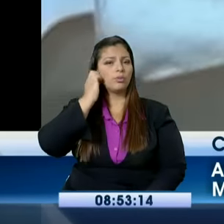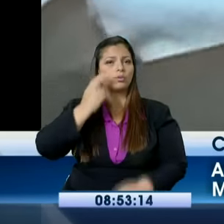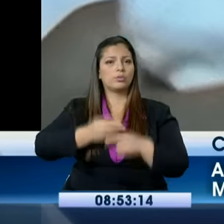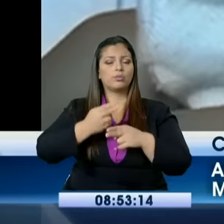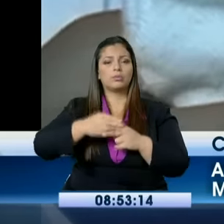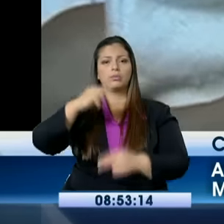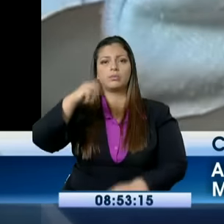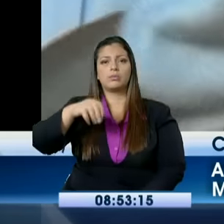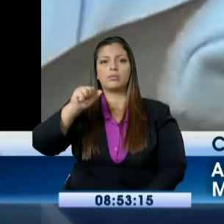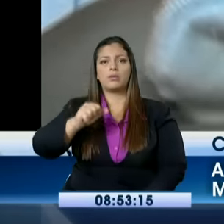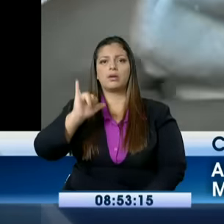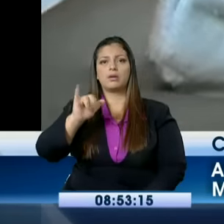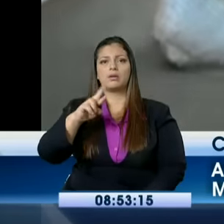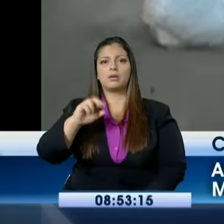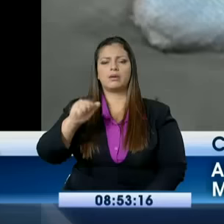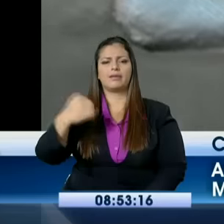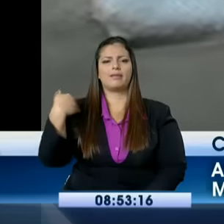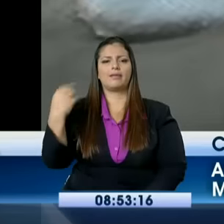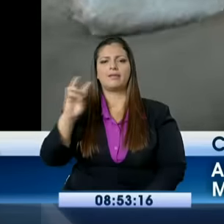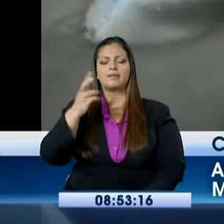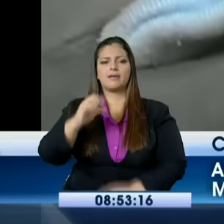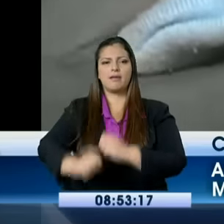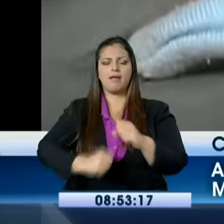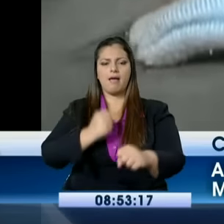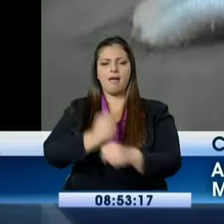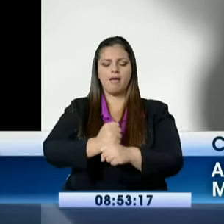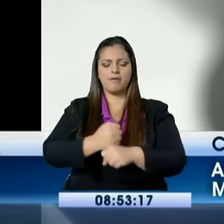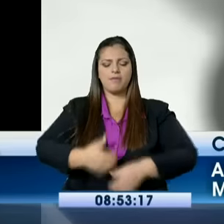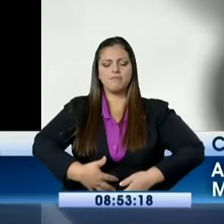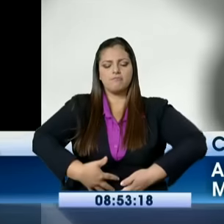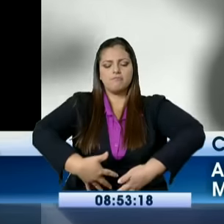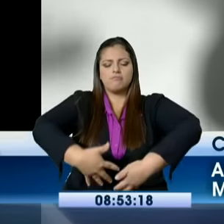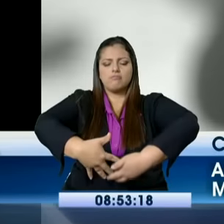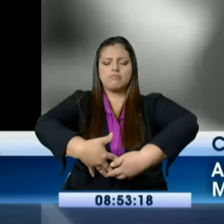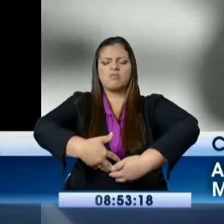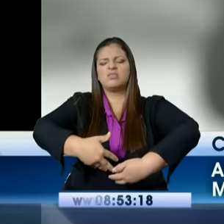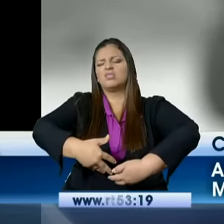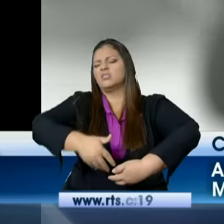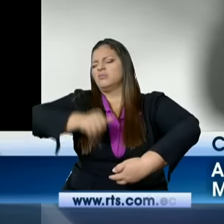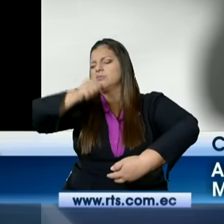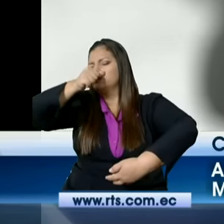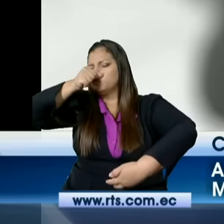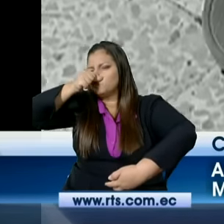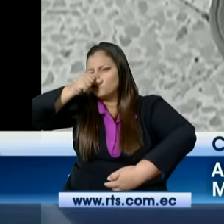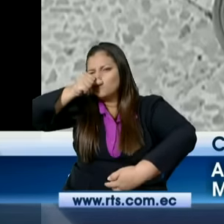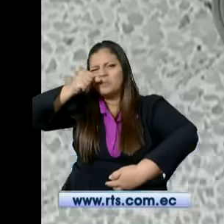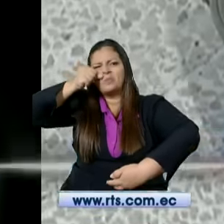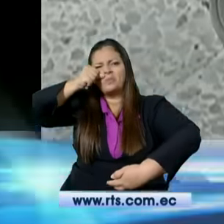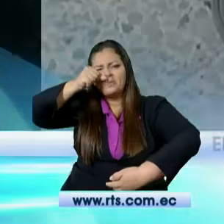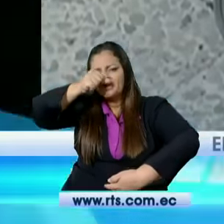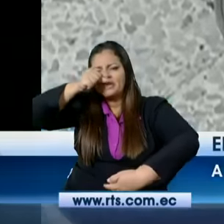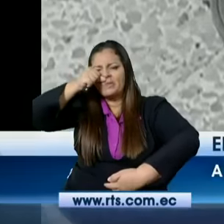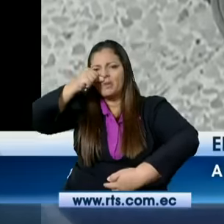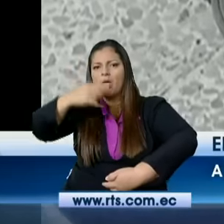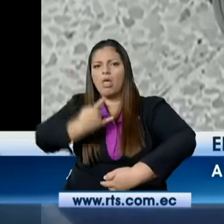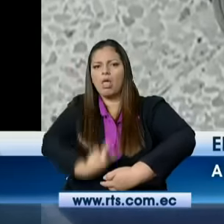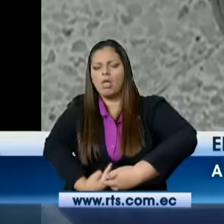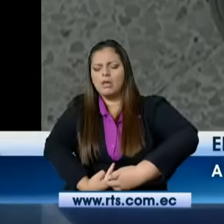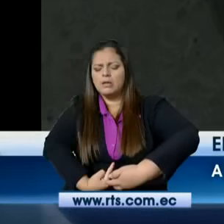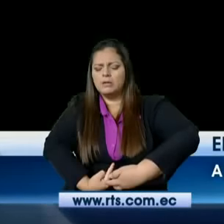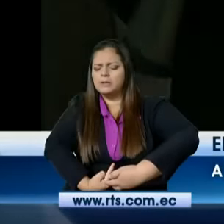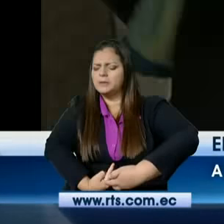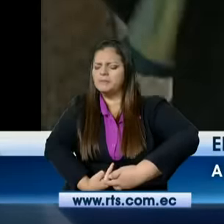pero cuando se enteró de su embarazo, la dejó. Sin embargo, las ansiedades postparto no fueron